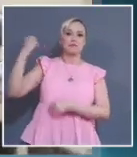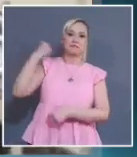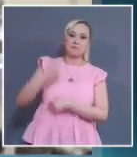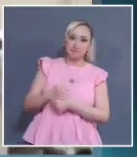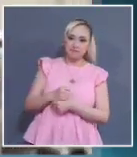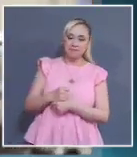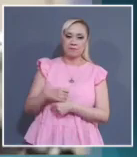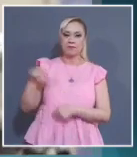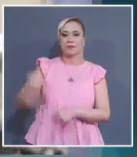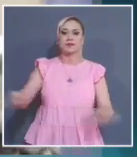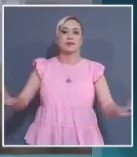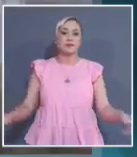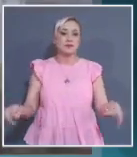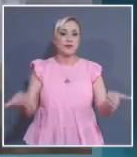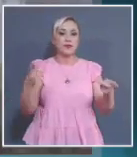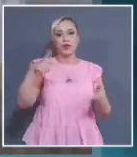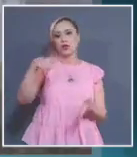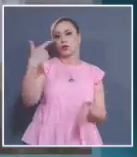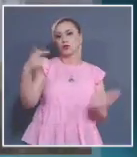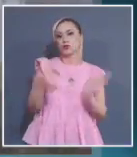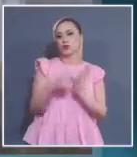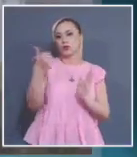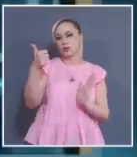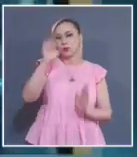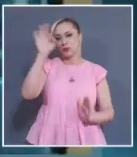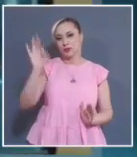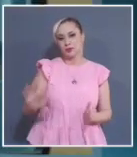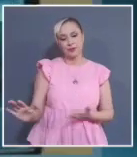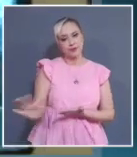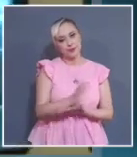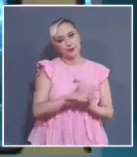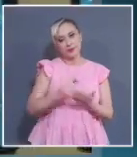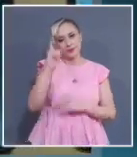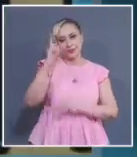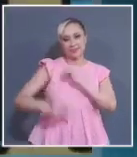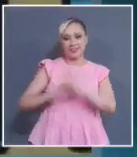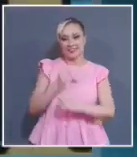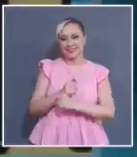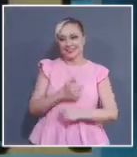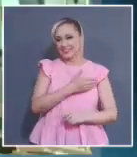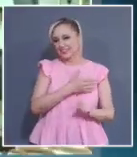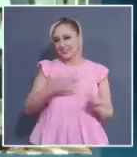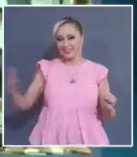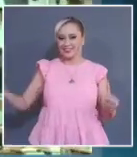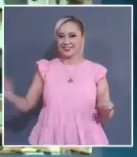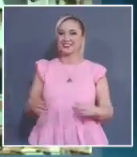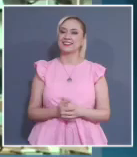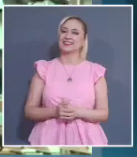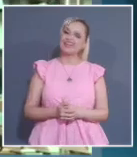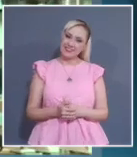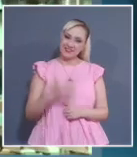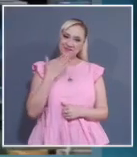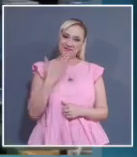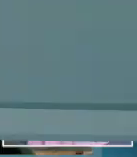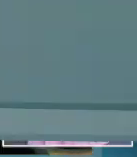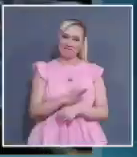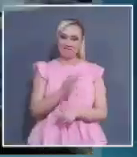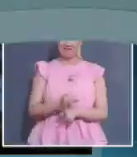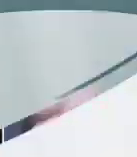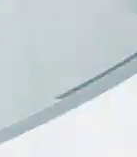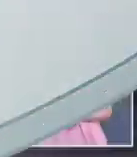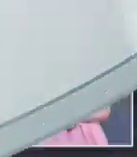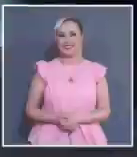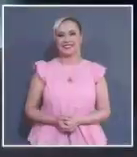incrementaron 12.6%. Para el canal del Poder Judicial de la Federación, Lilian Moreno.